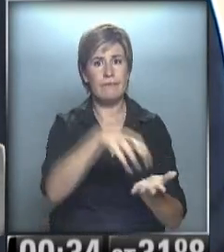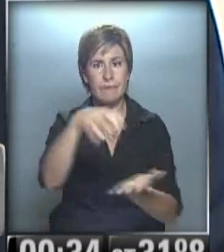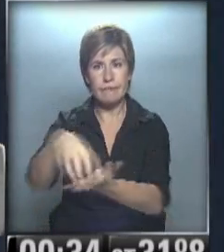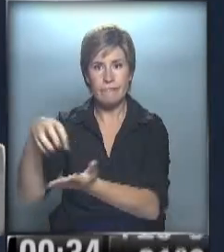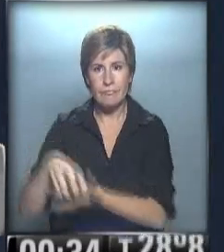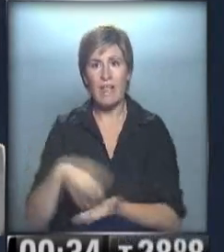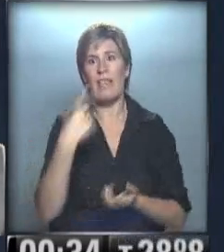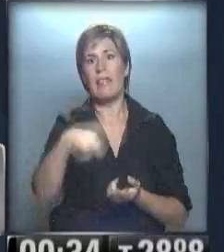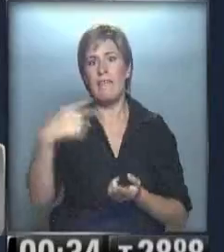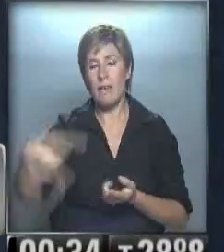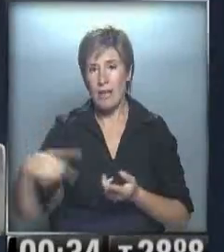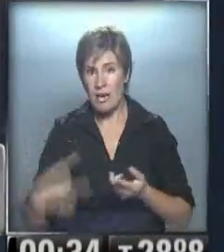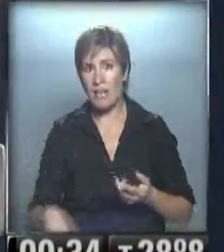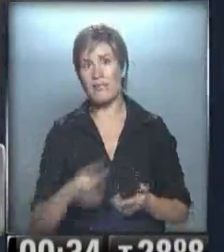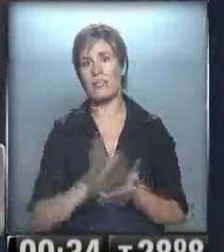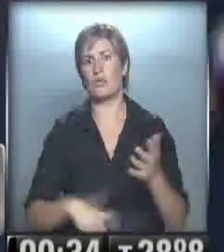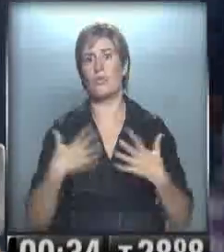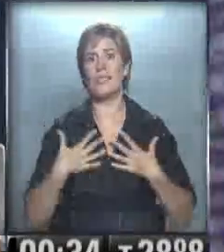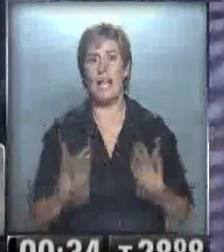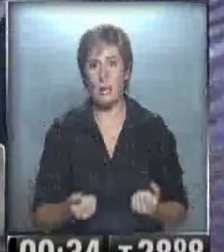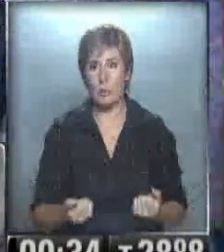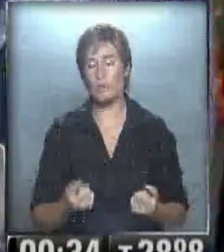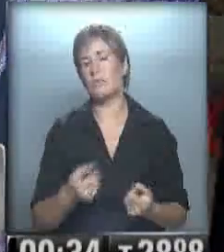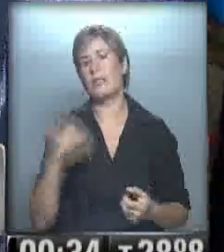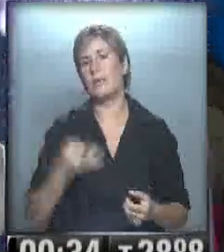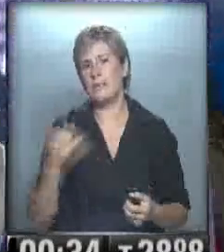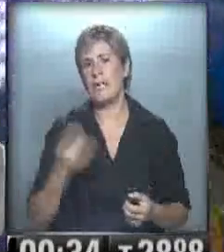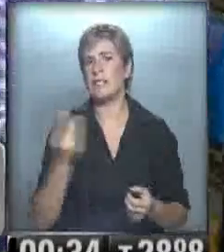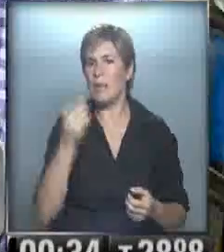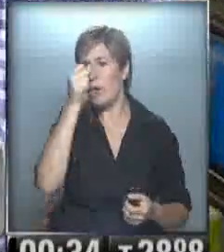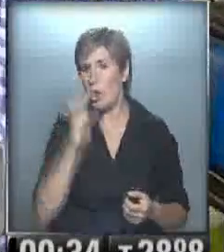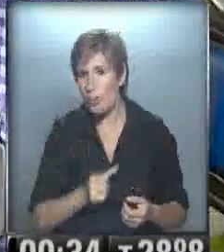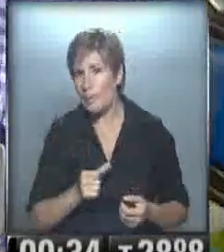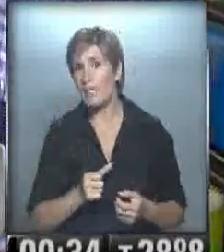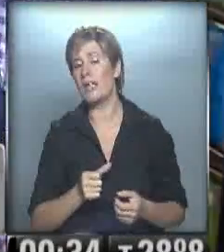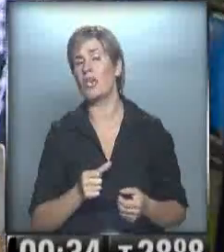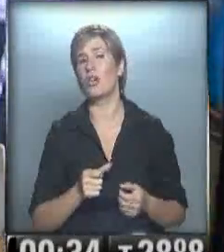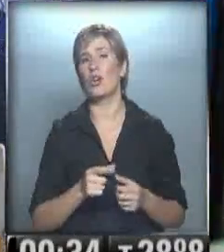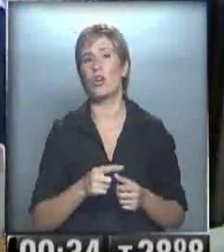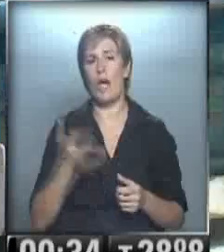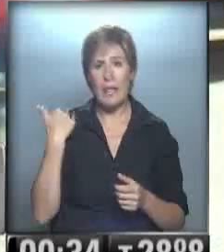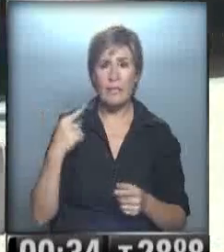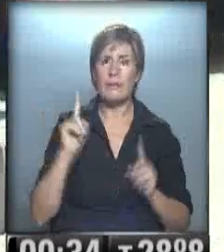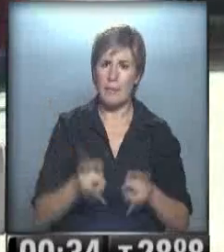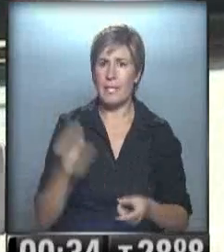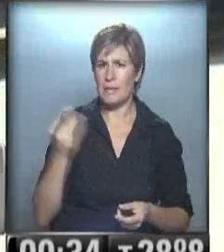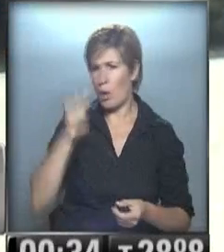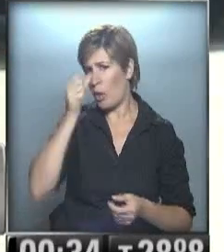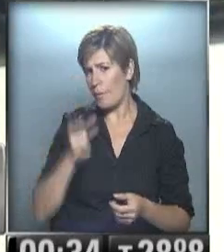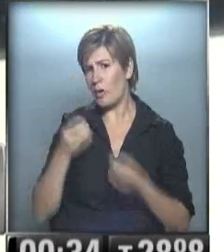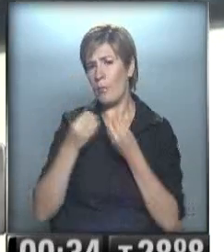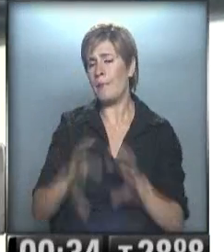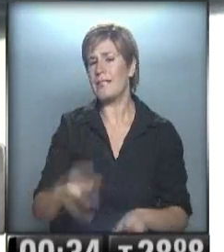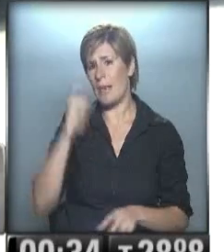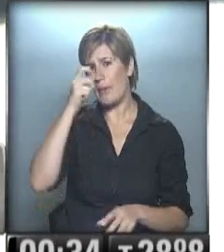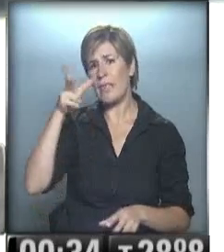ubicado general durante todos los fines de semana, este fin de semana, el fin de semana anterior y desde el 28 de diciembre, que